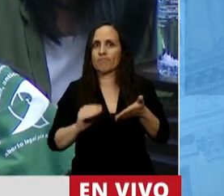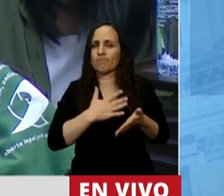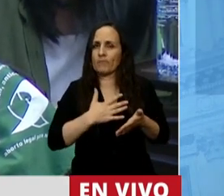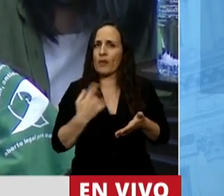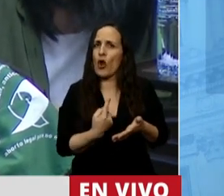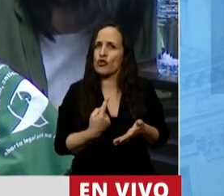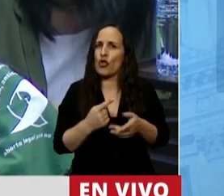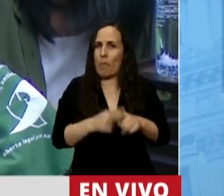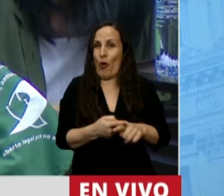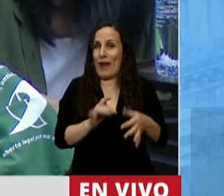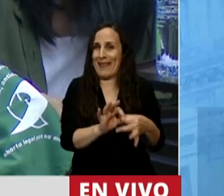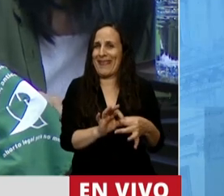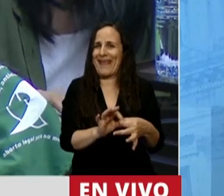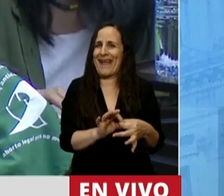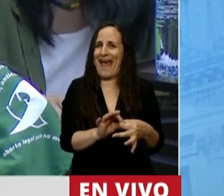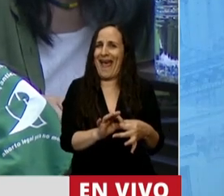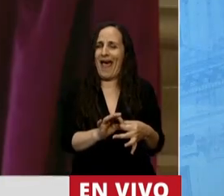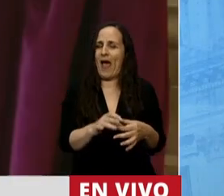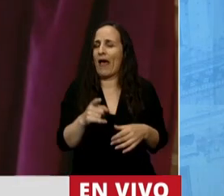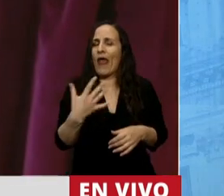podemos seguir eludiendo.